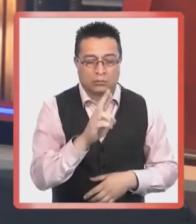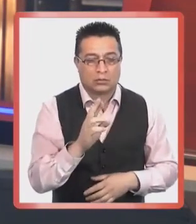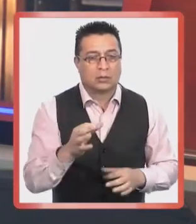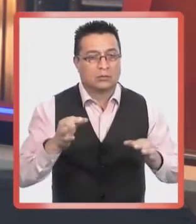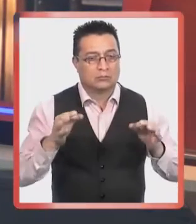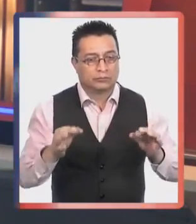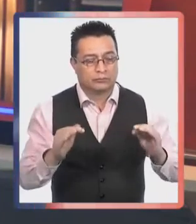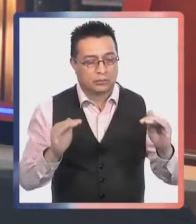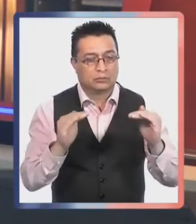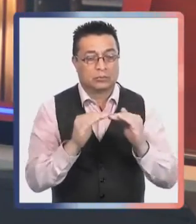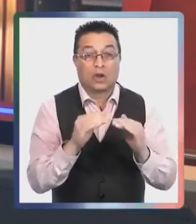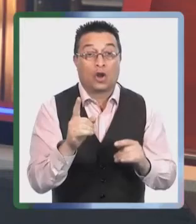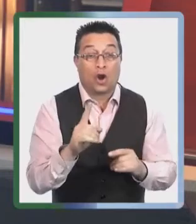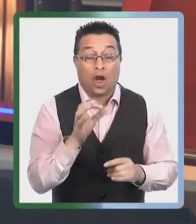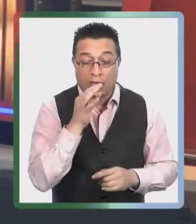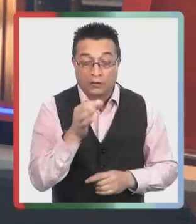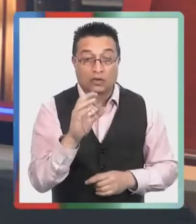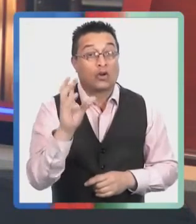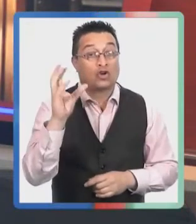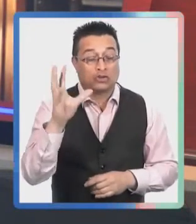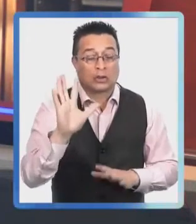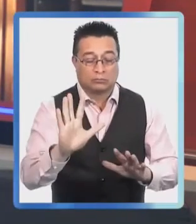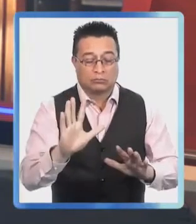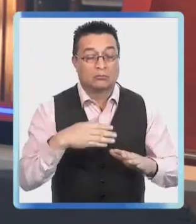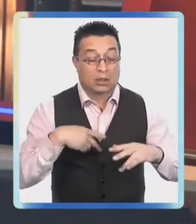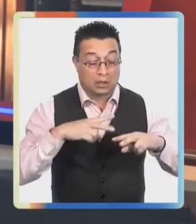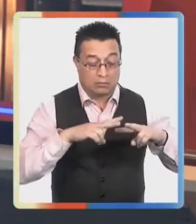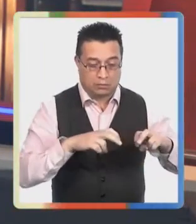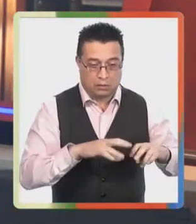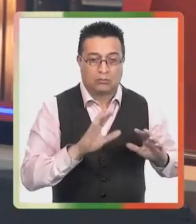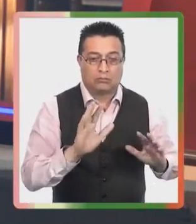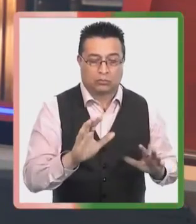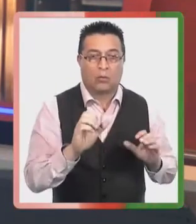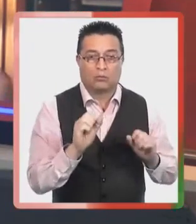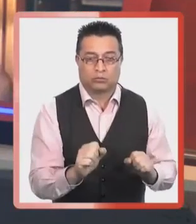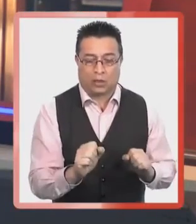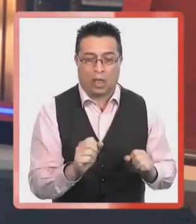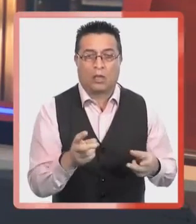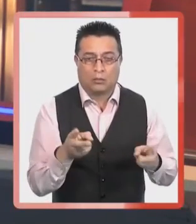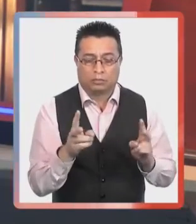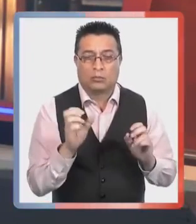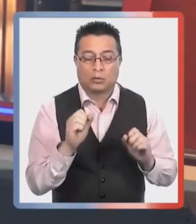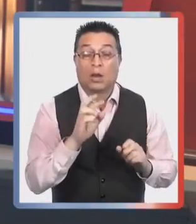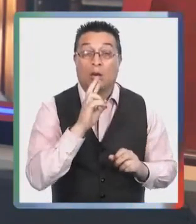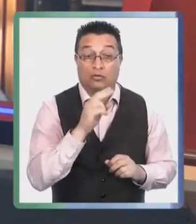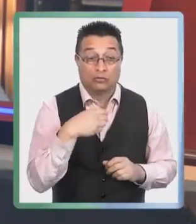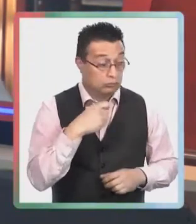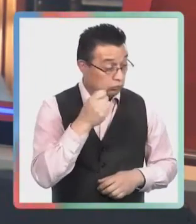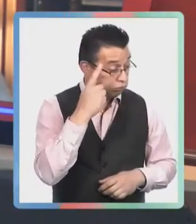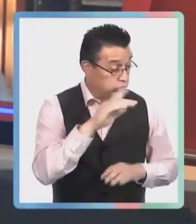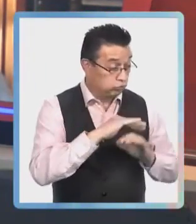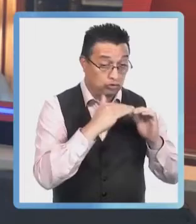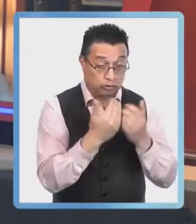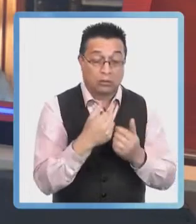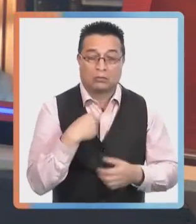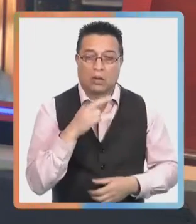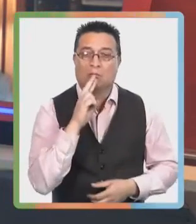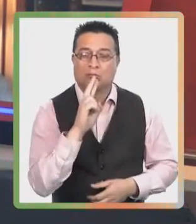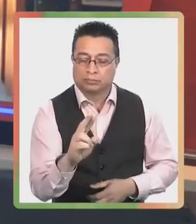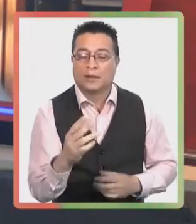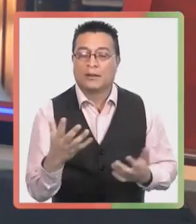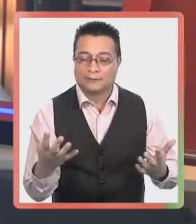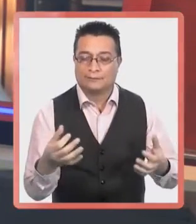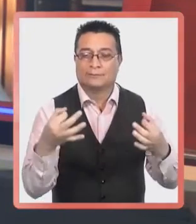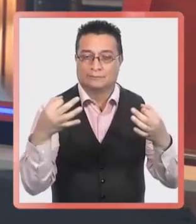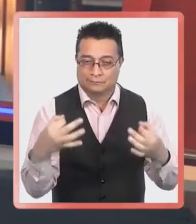respuesta adecuada y si no decir, no lo sé, lo voy a investigar, lo voy a averiguar, pero se lo voy a contestar cuando tenga todos los datos. Yo